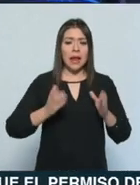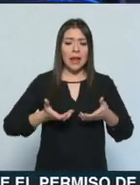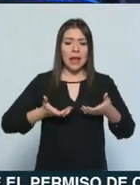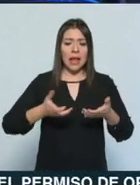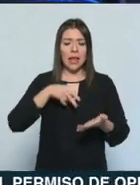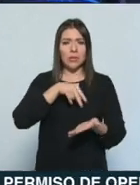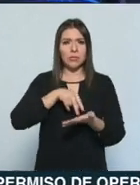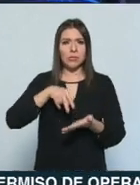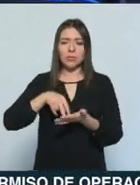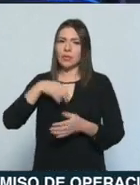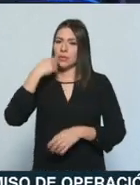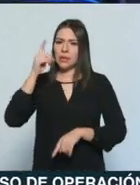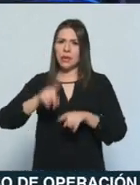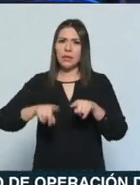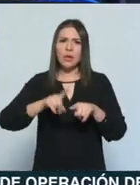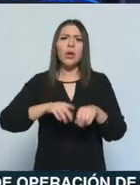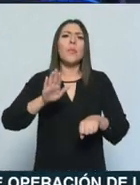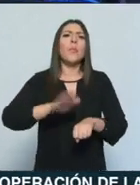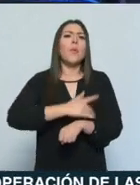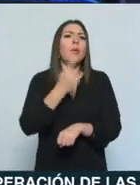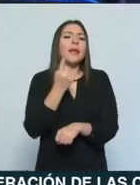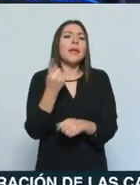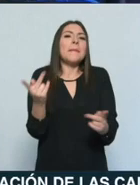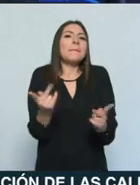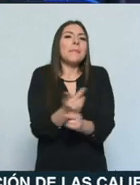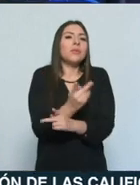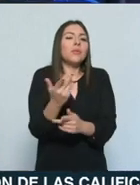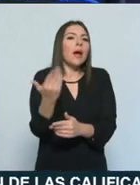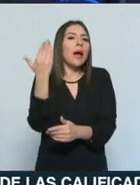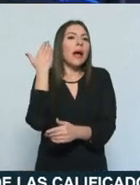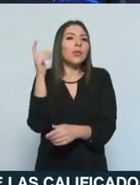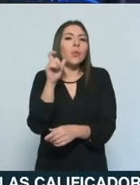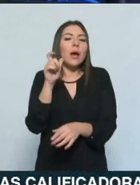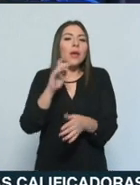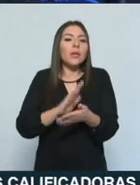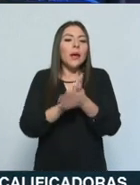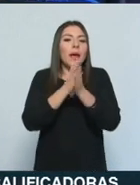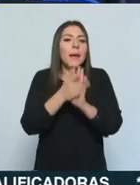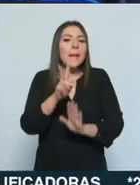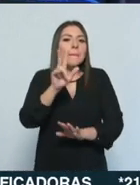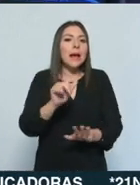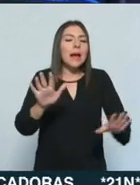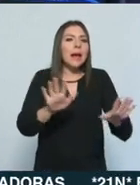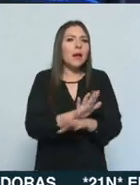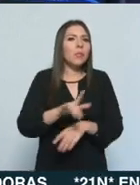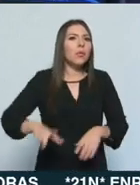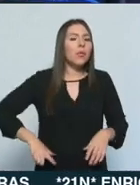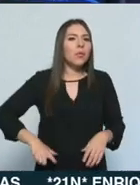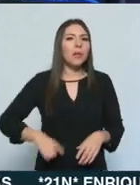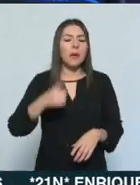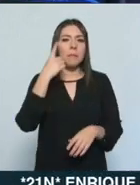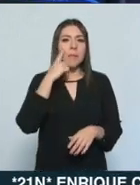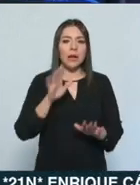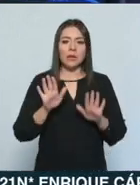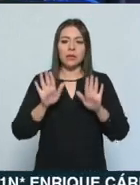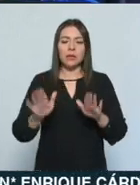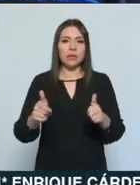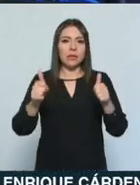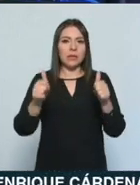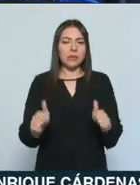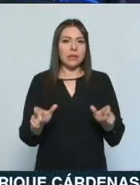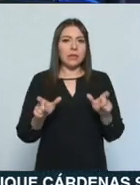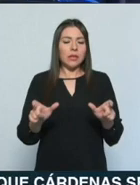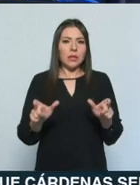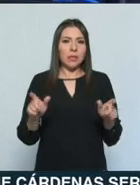le contaron cuando estaba en el periodo de transición para que no solo se hayan mantenido, sino se cree una